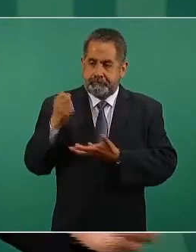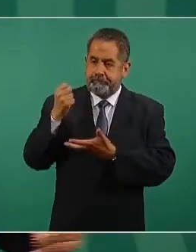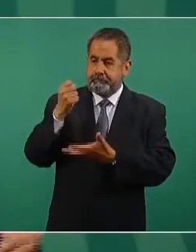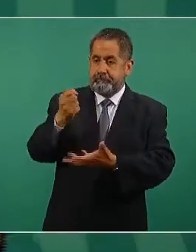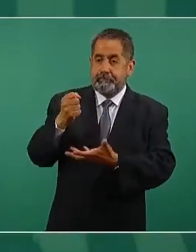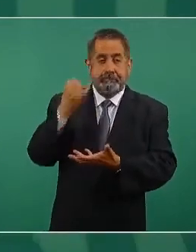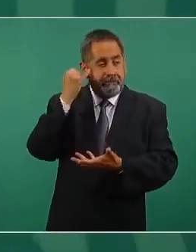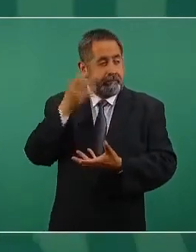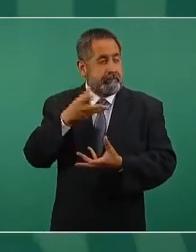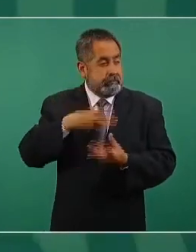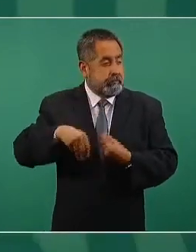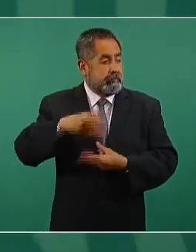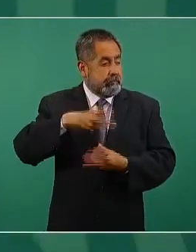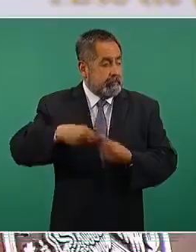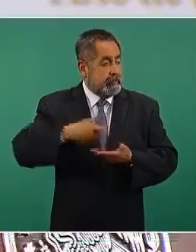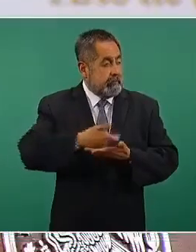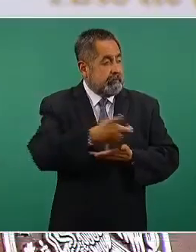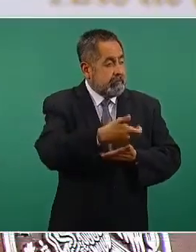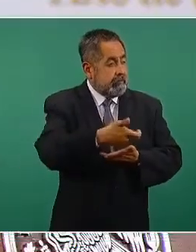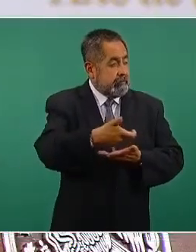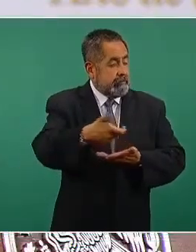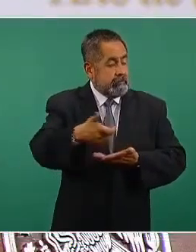presupuesto,